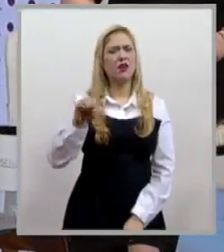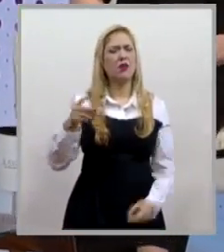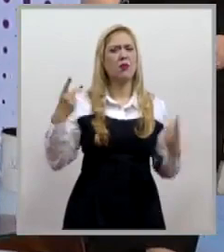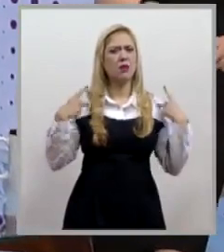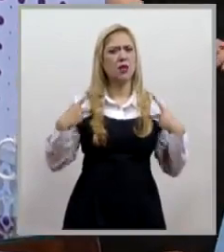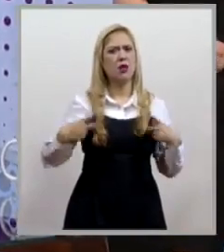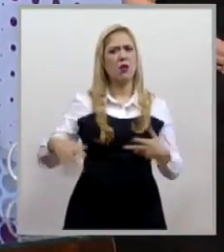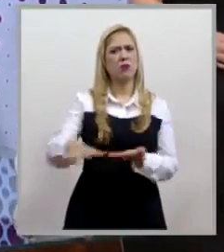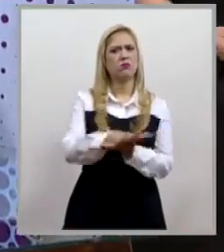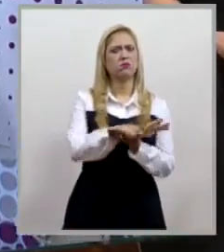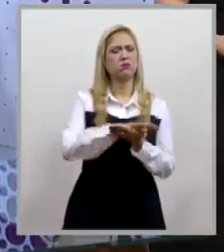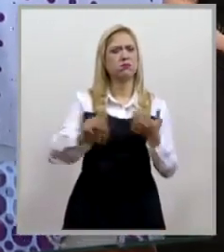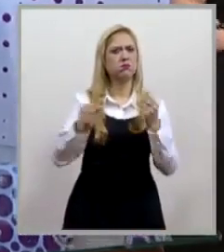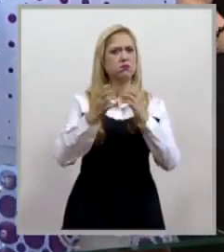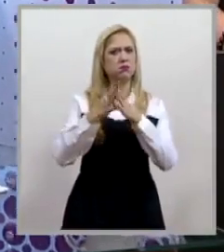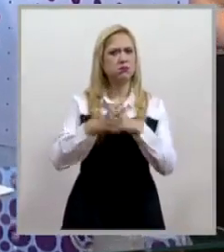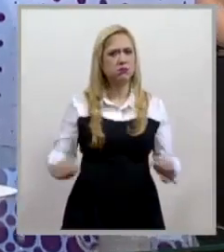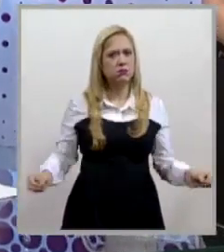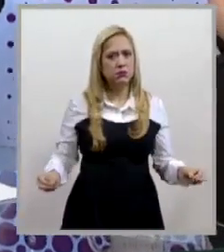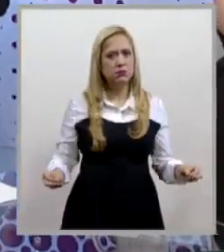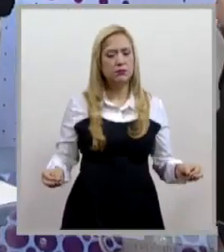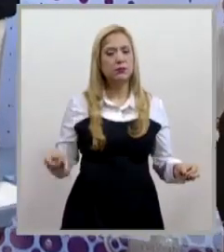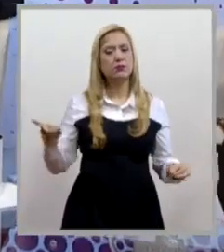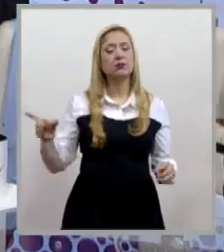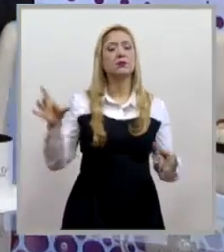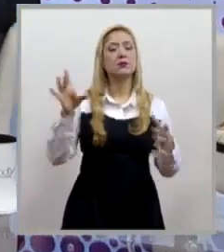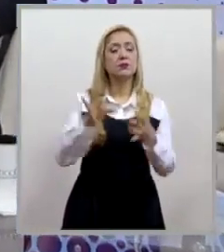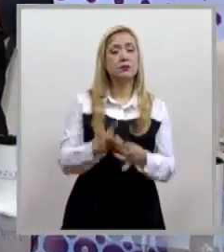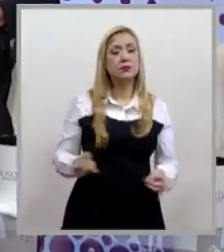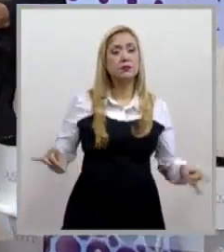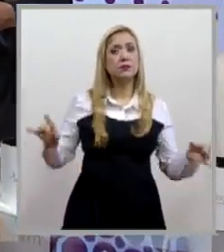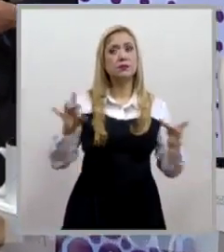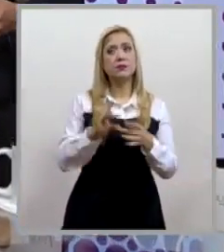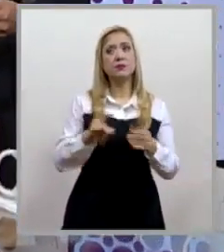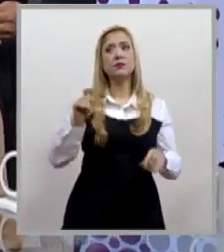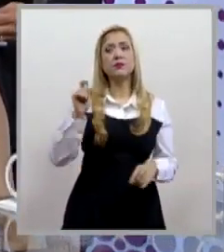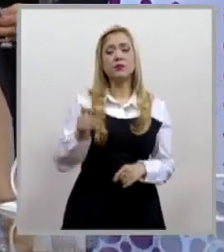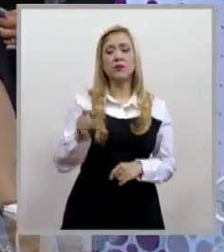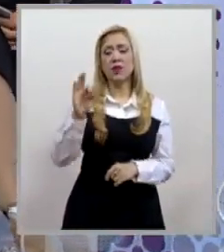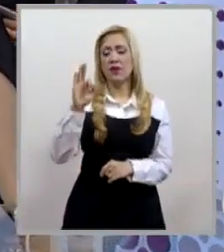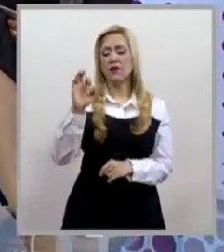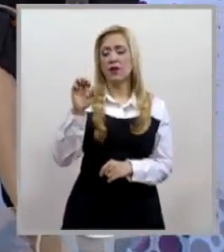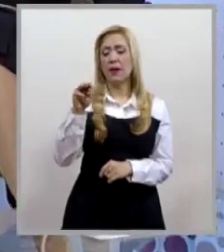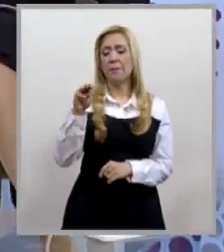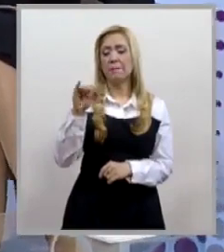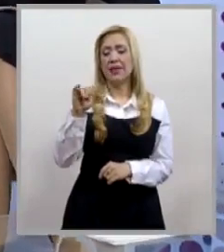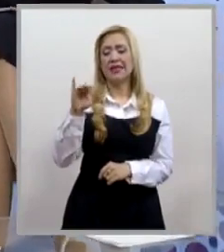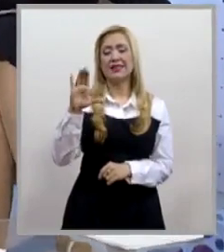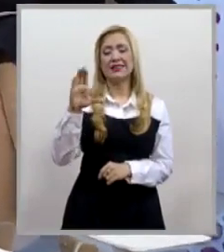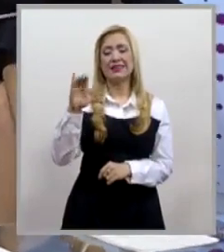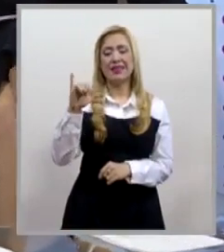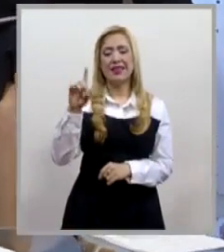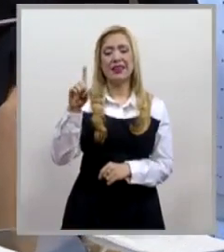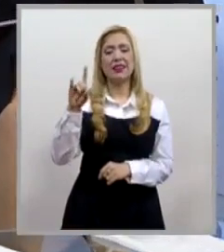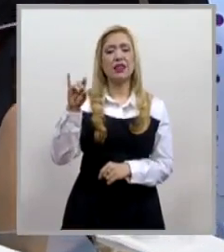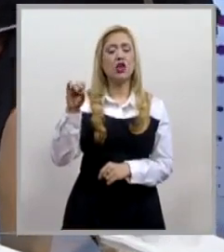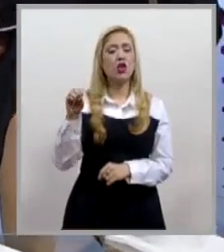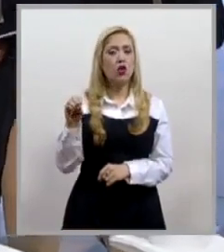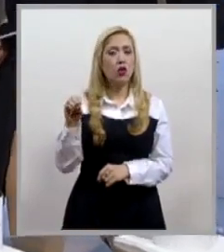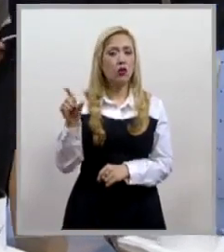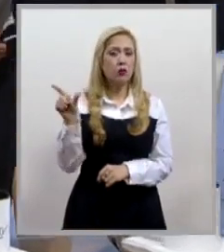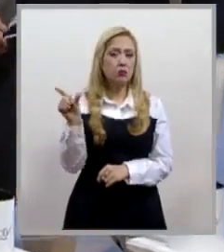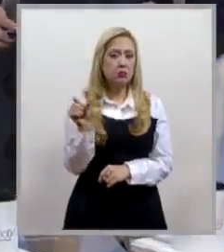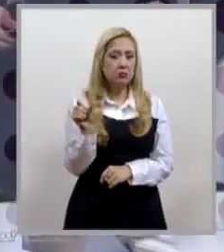ser este femicide que ella habla, se traduce como femicidio, pero se pudiera entender, y